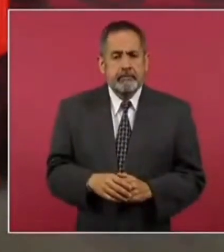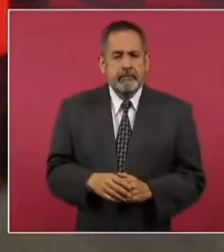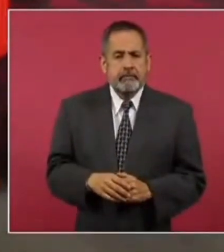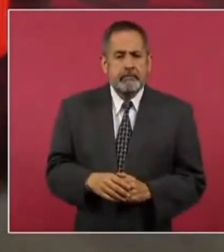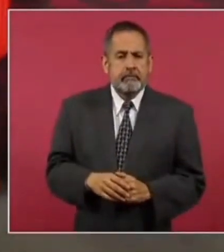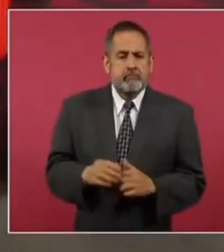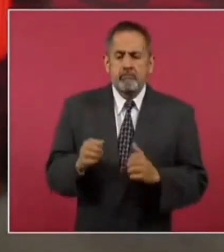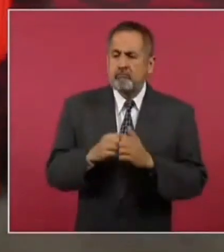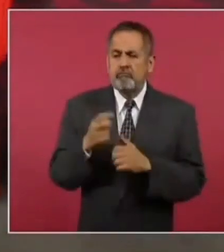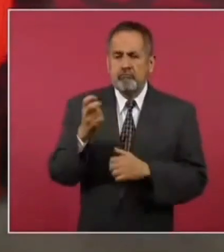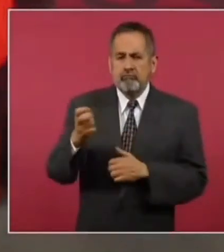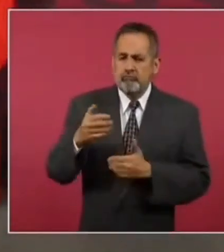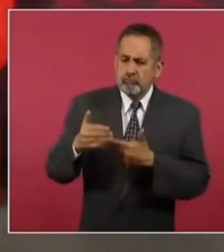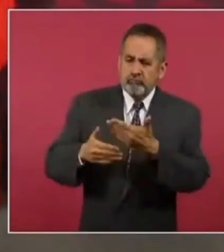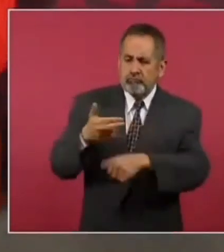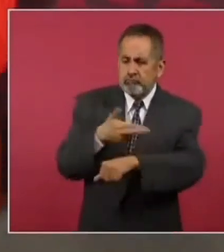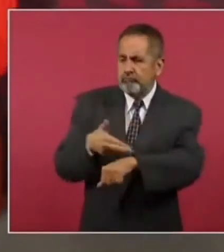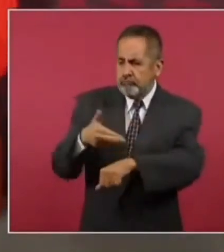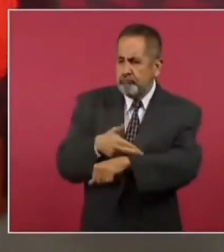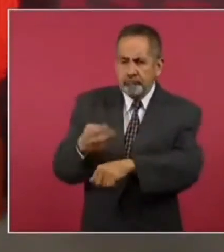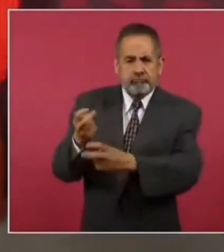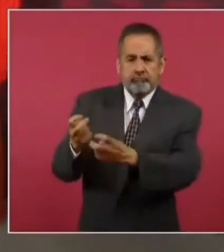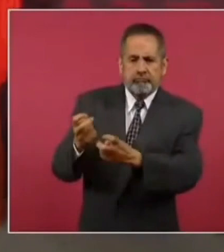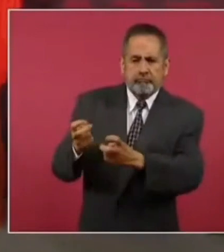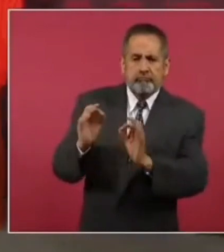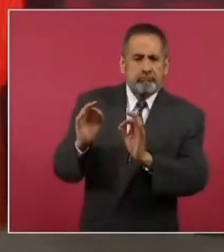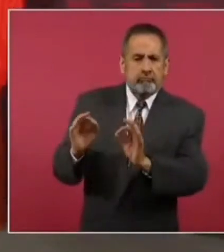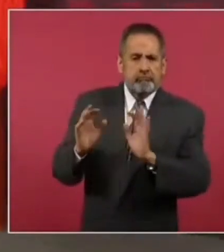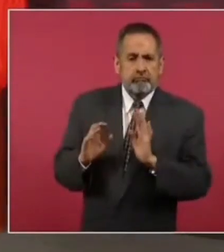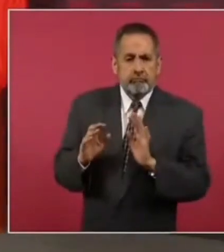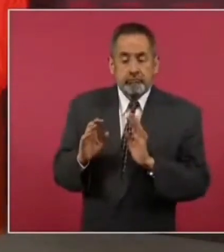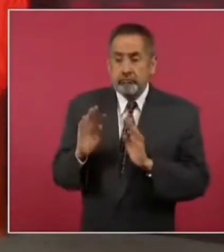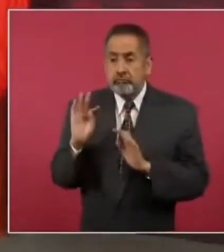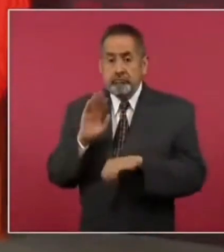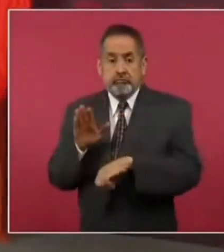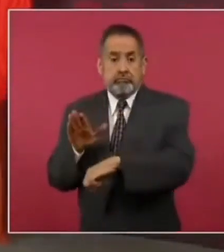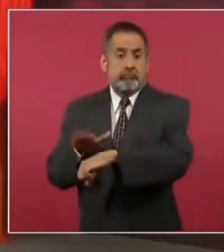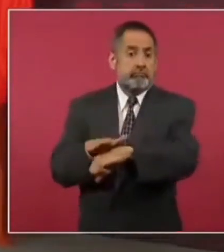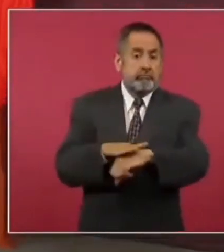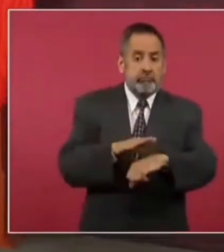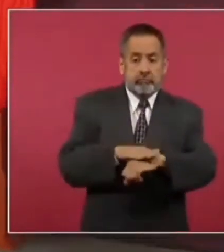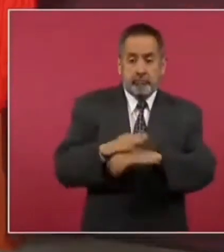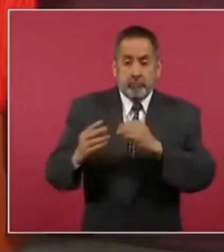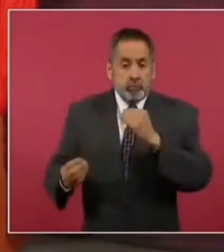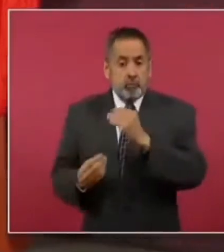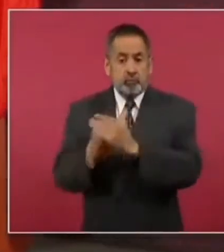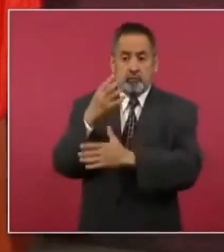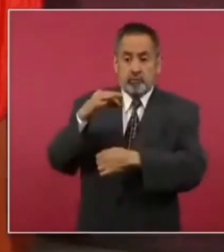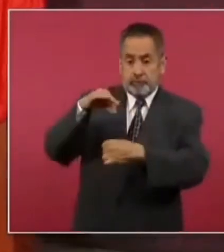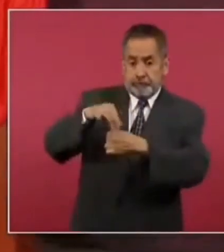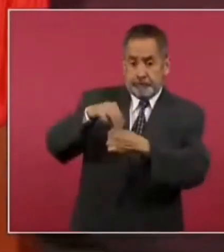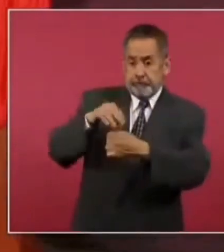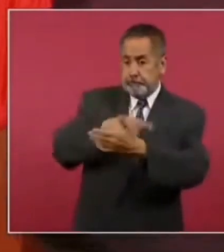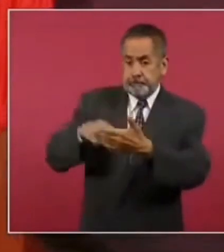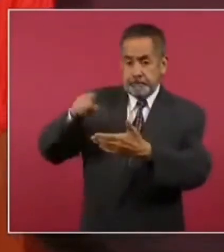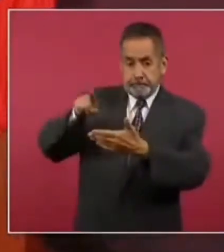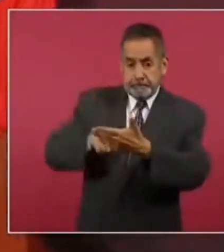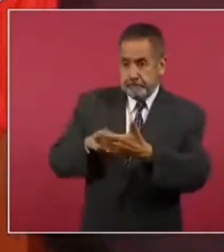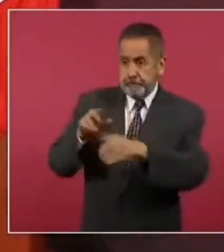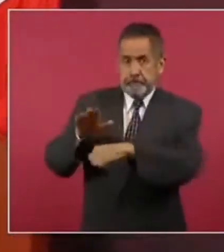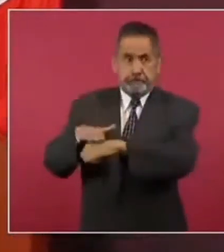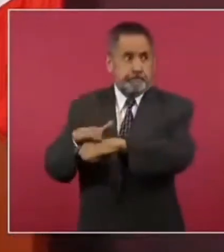con este procedimiento si se va a convocar a nuevas elecciones pues